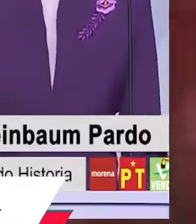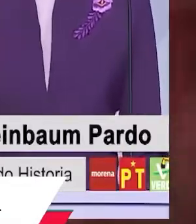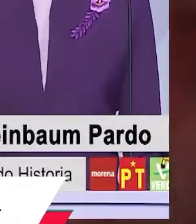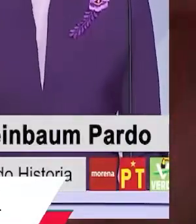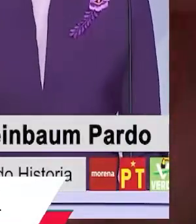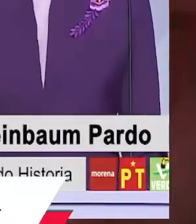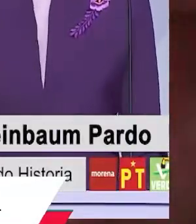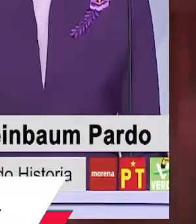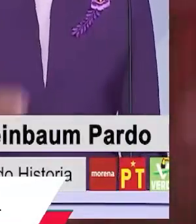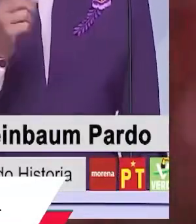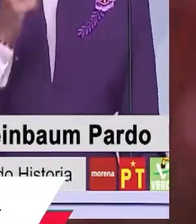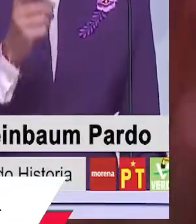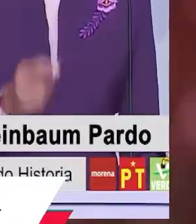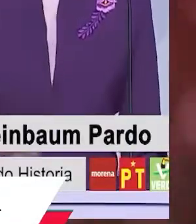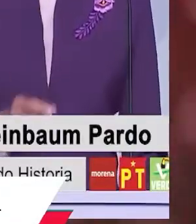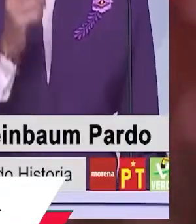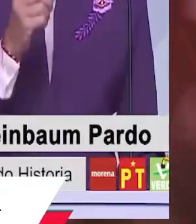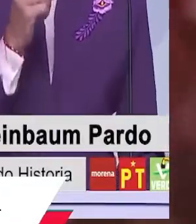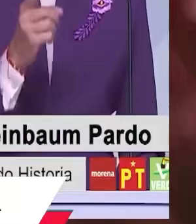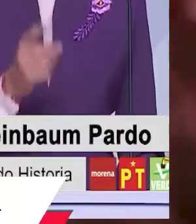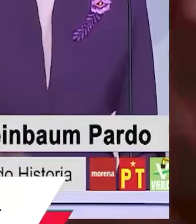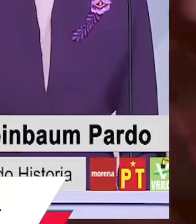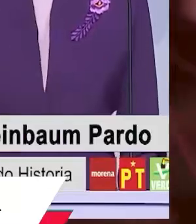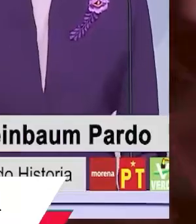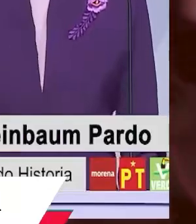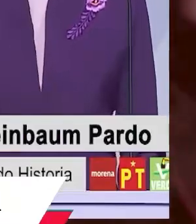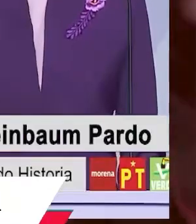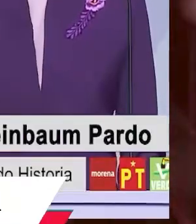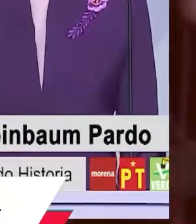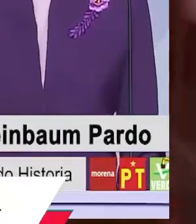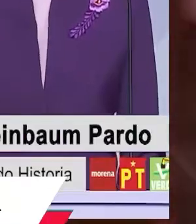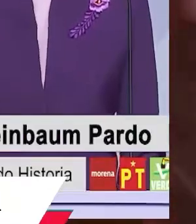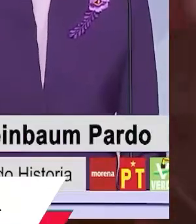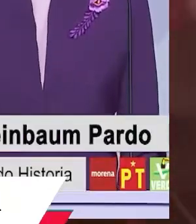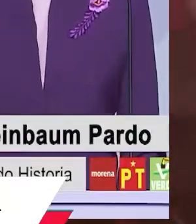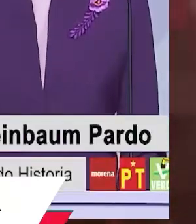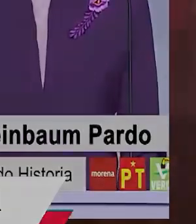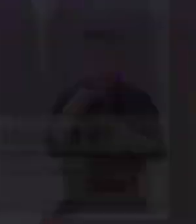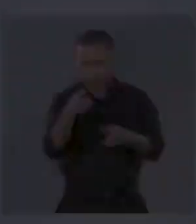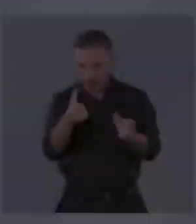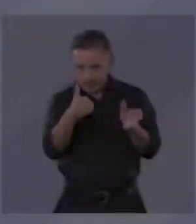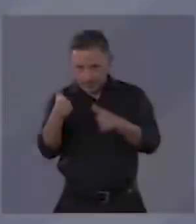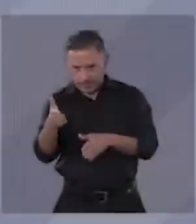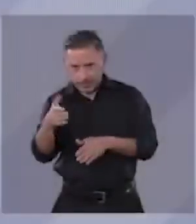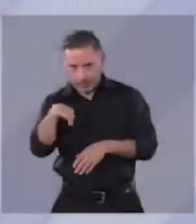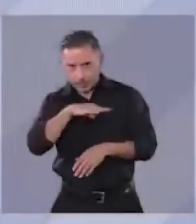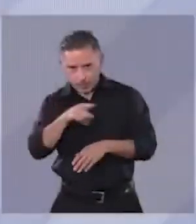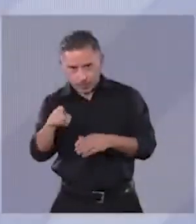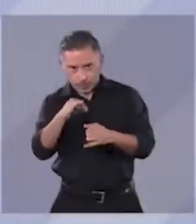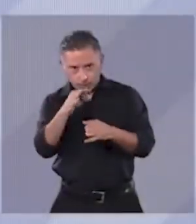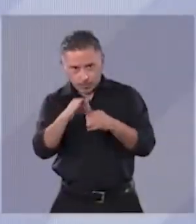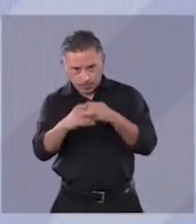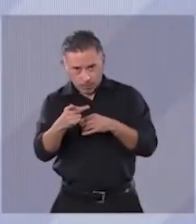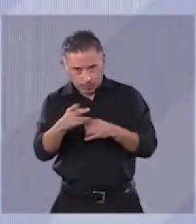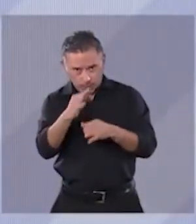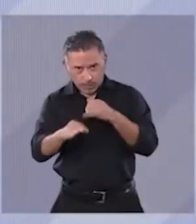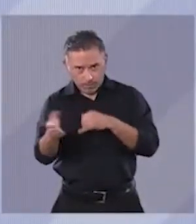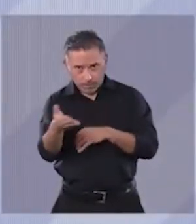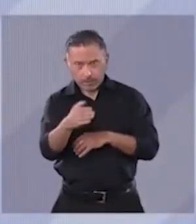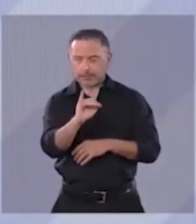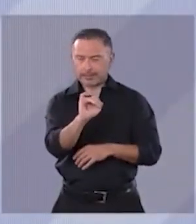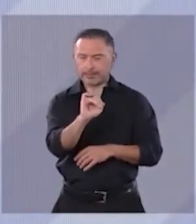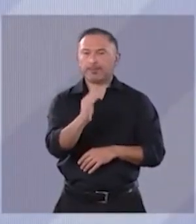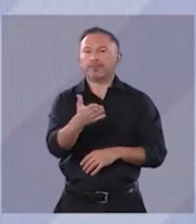la doctora aterriza en las diferencias de los proyectos de nación. Vamos a ver. Es una ironía del destino